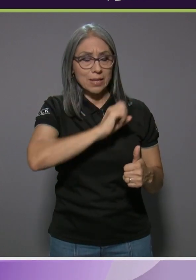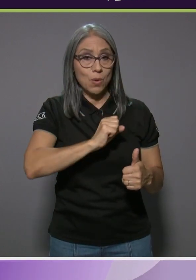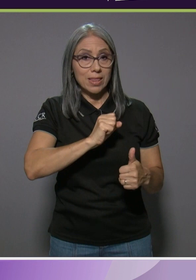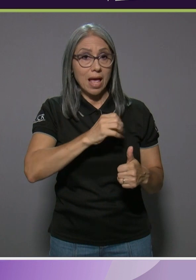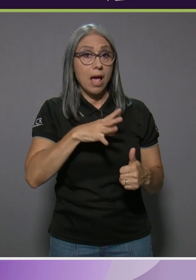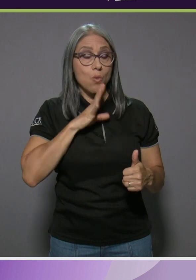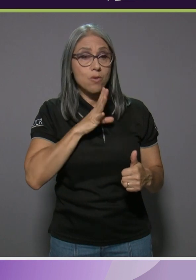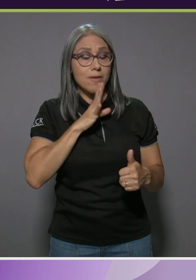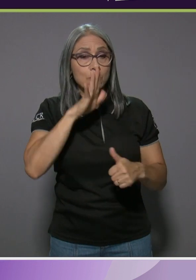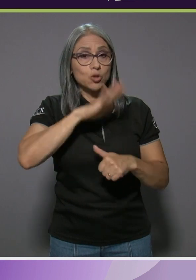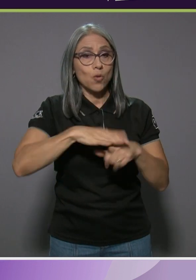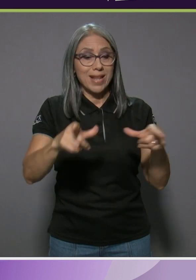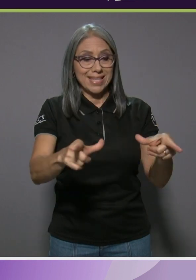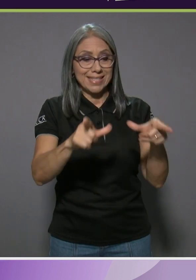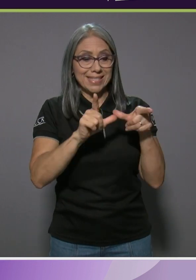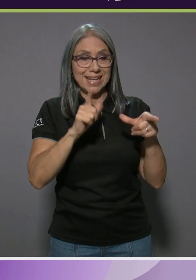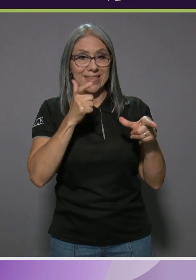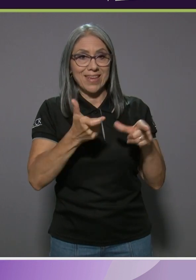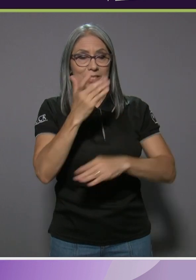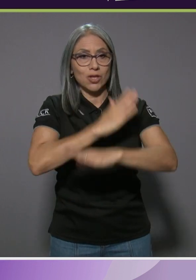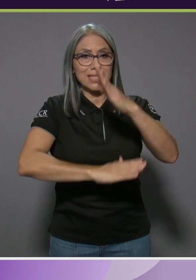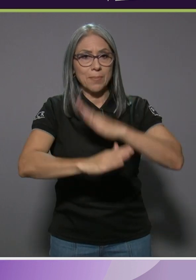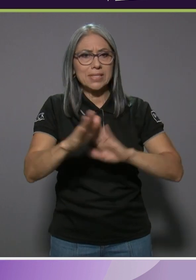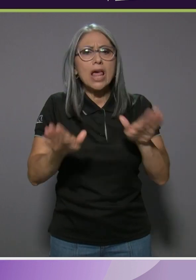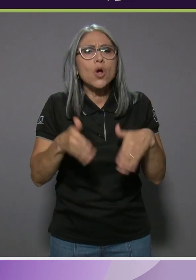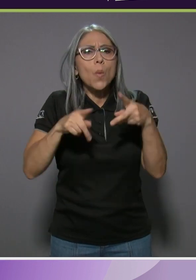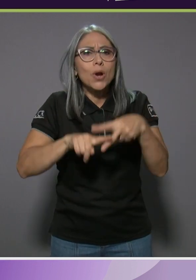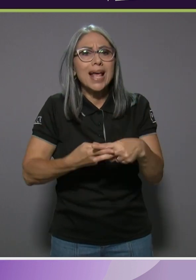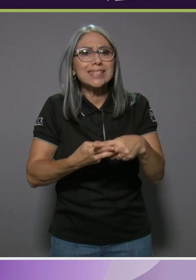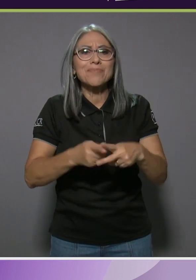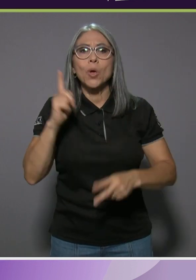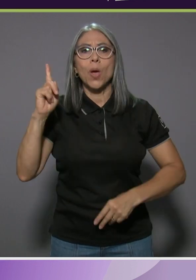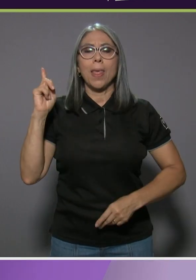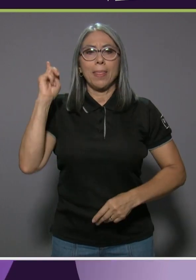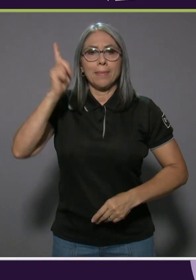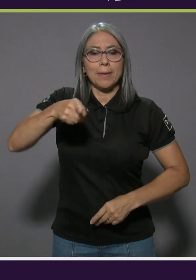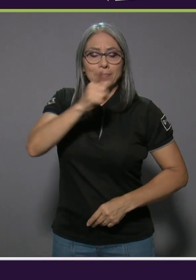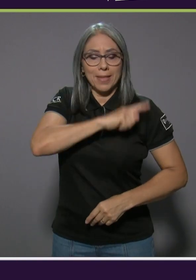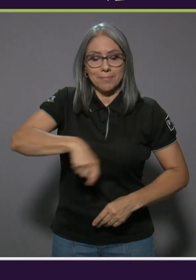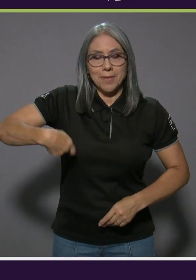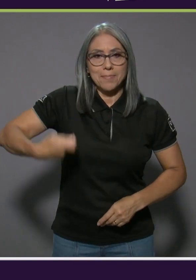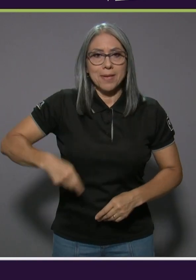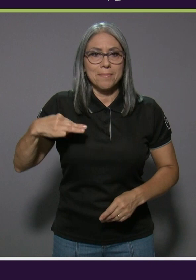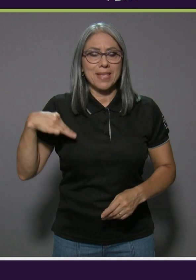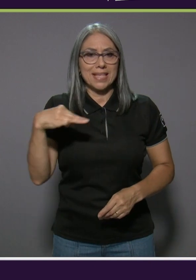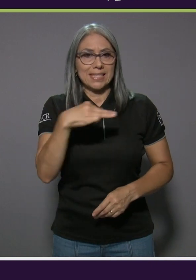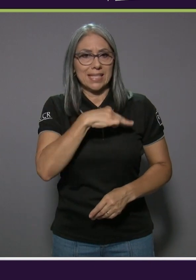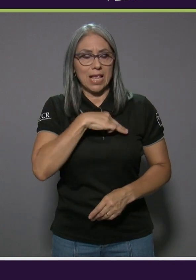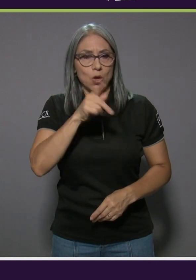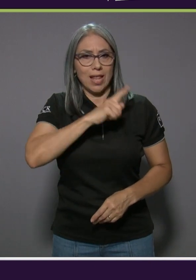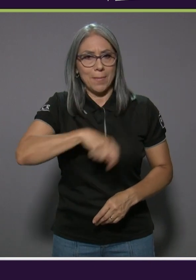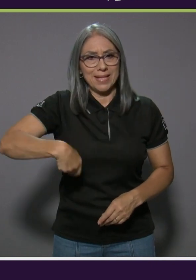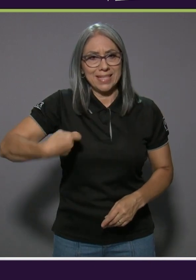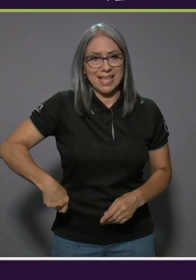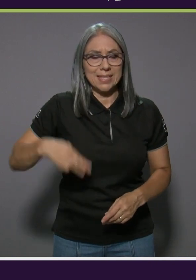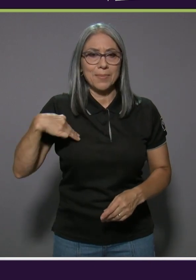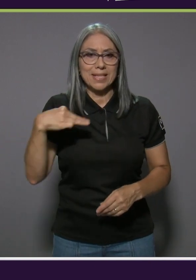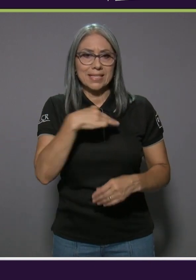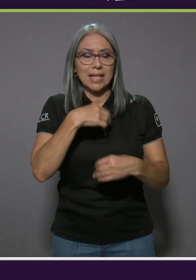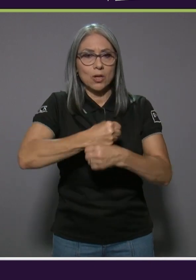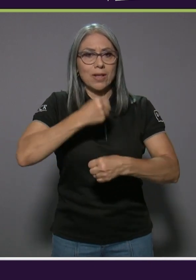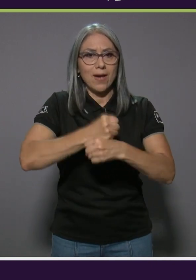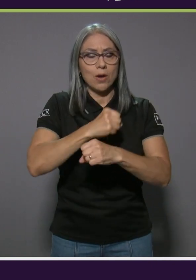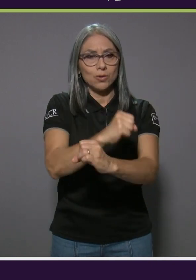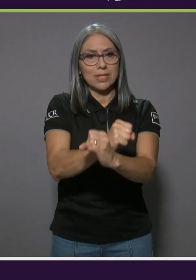la discapacidad es cómo nace ella. Está emitida por un decreto ejecutivo del Ministerio de la Presidencia y el Ministerio de Trabajo y Seguridad